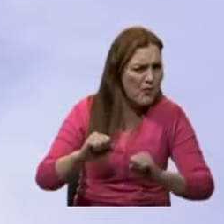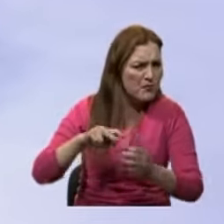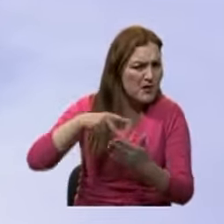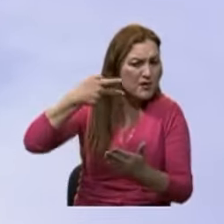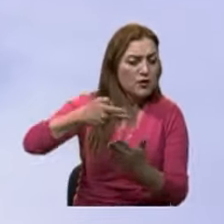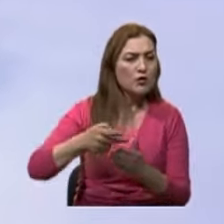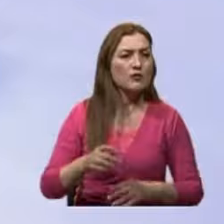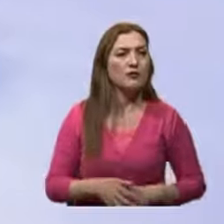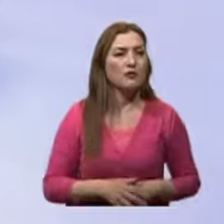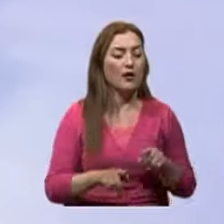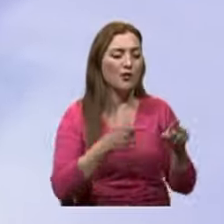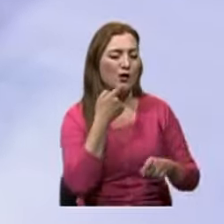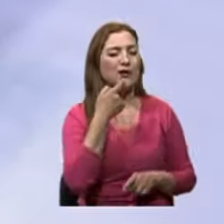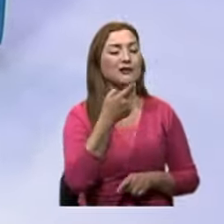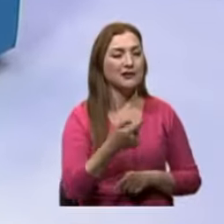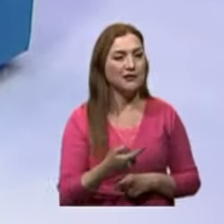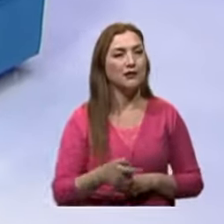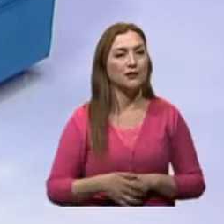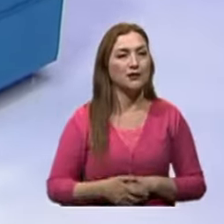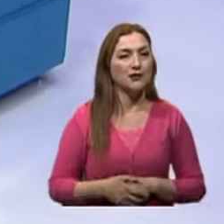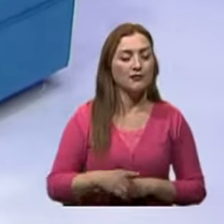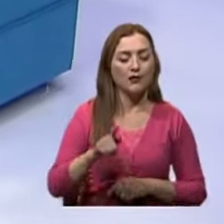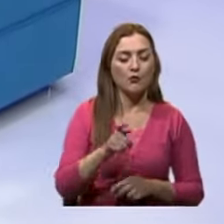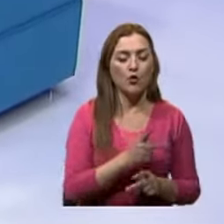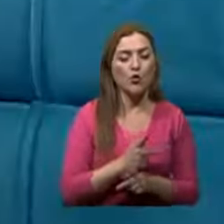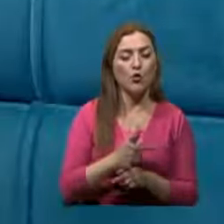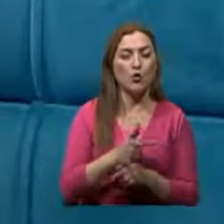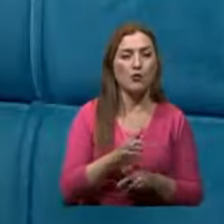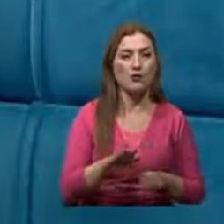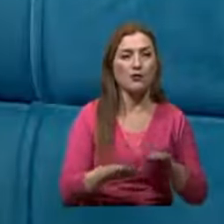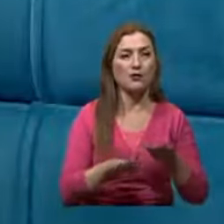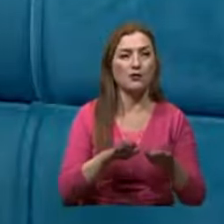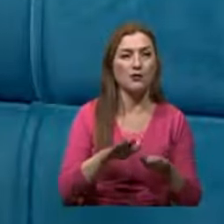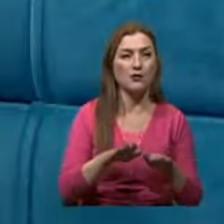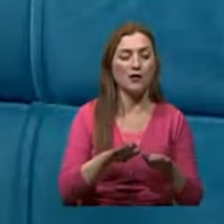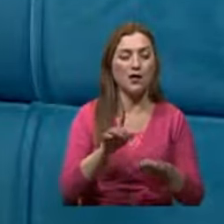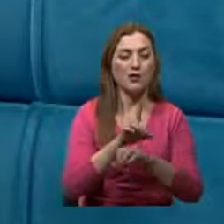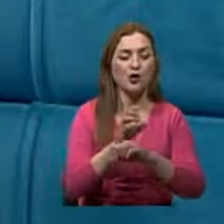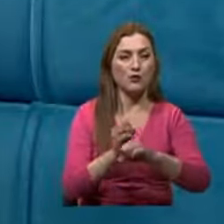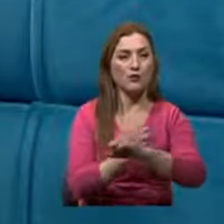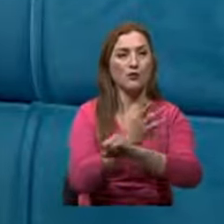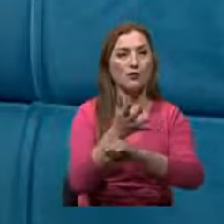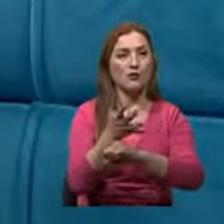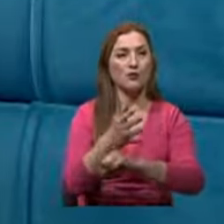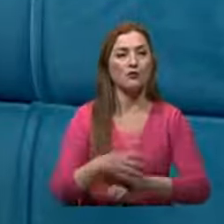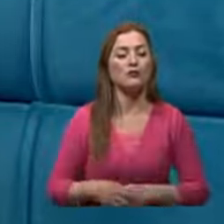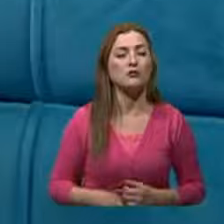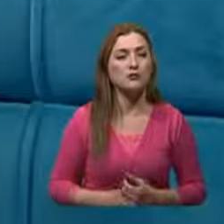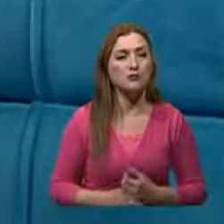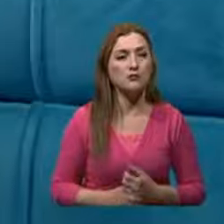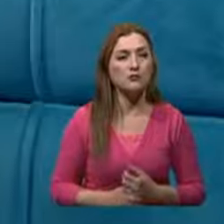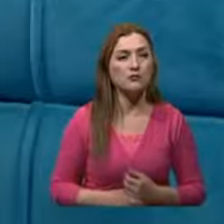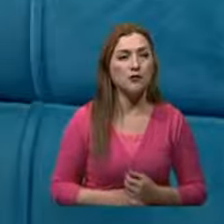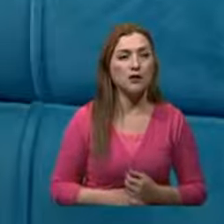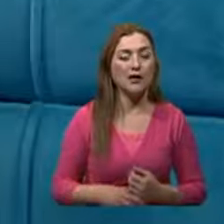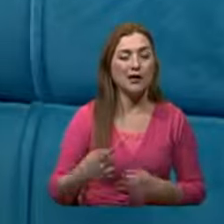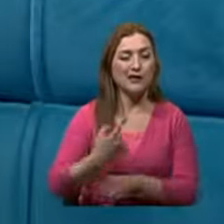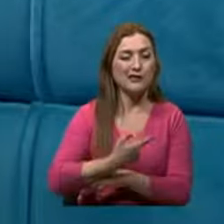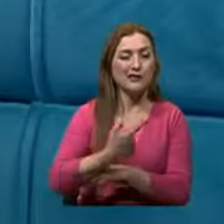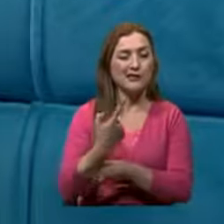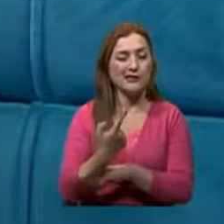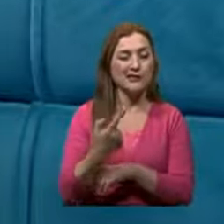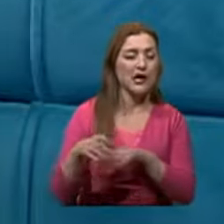me van a decir que sí, que tengo que andar con cuidado, he visto las recomendaciones que ustedes hacen, pero al momento del día a día,